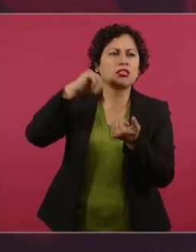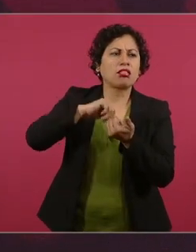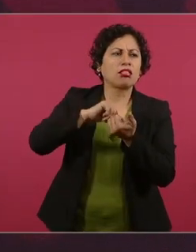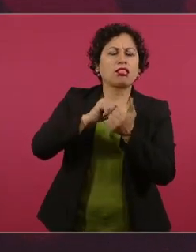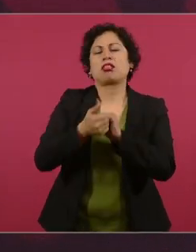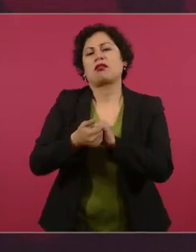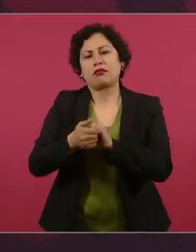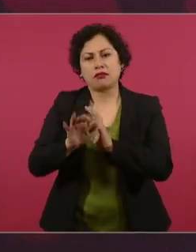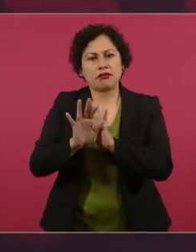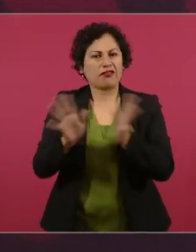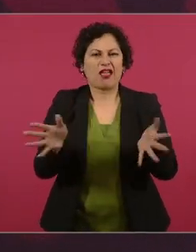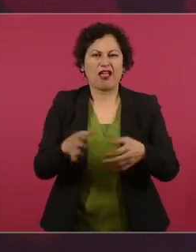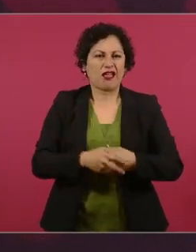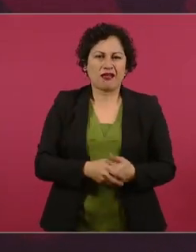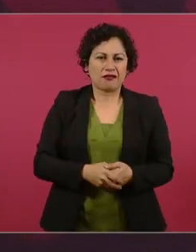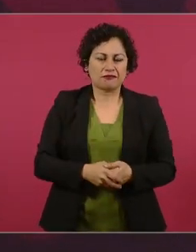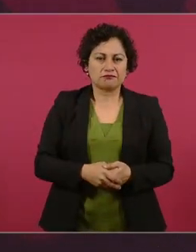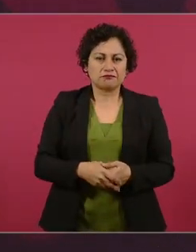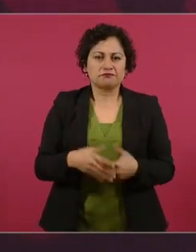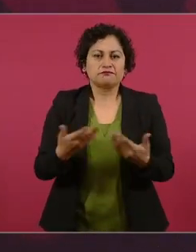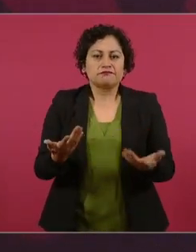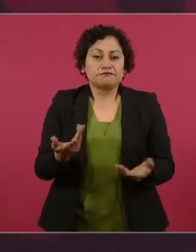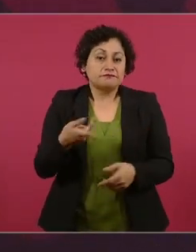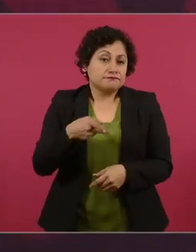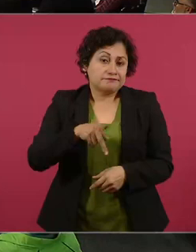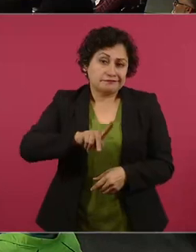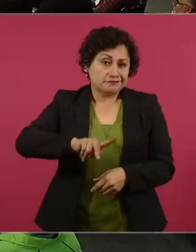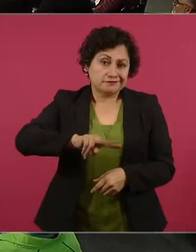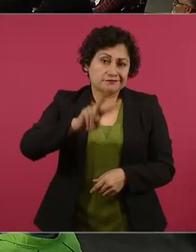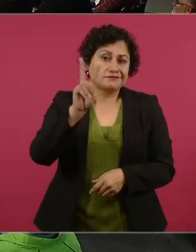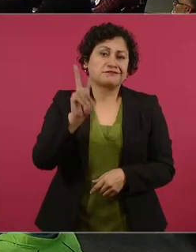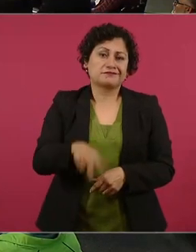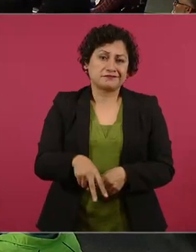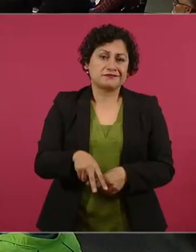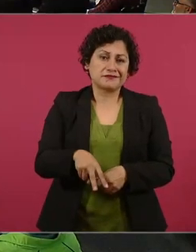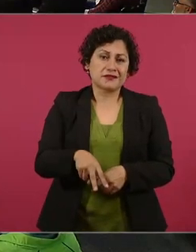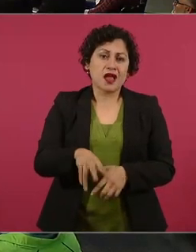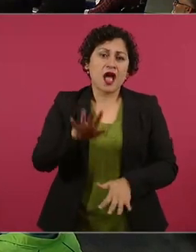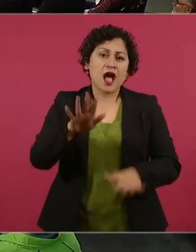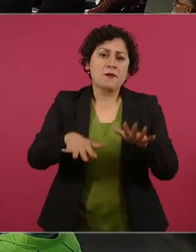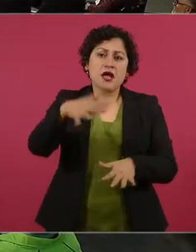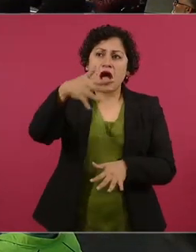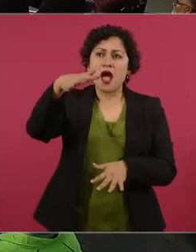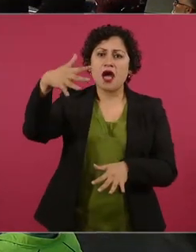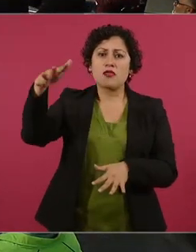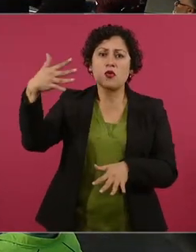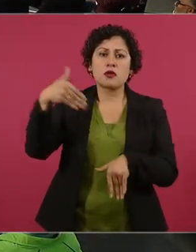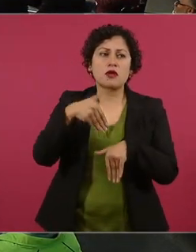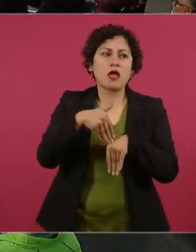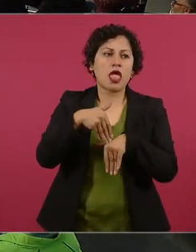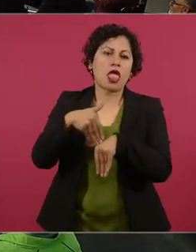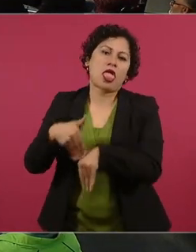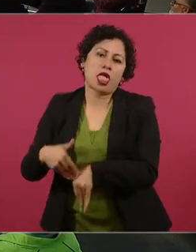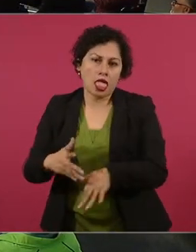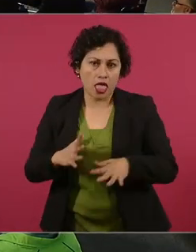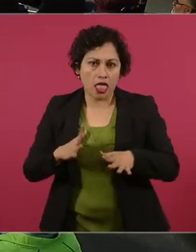y son, parece mentira, más susceptibles de manipulación.